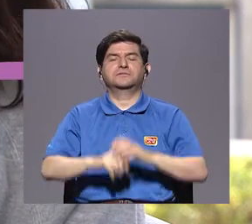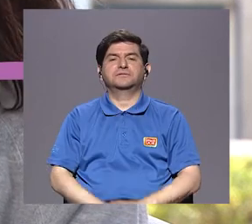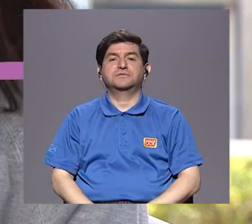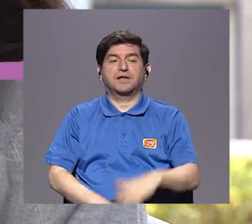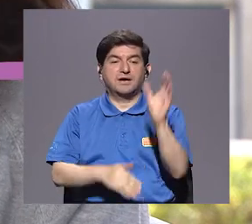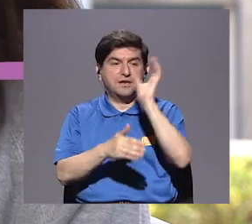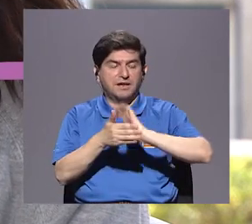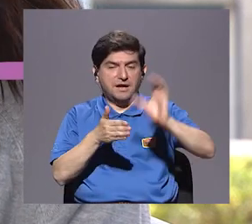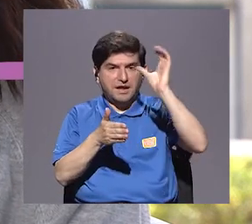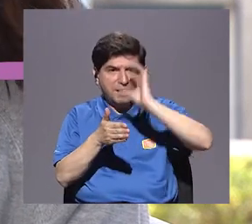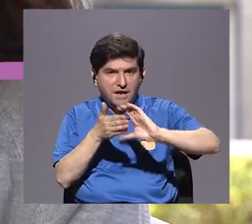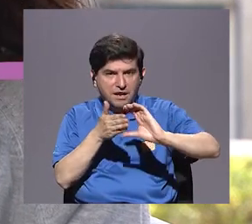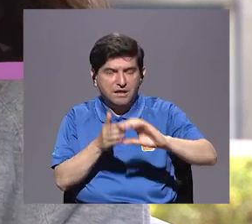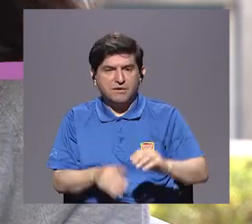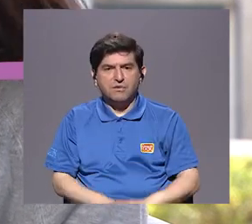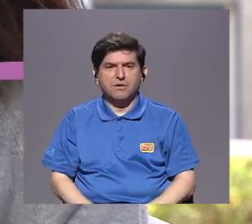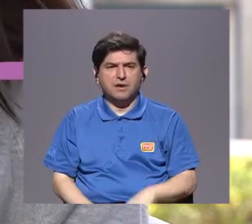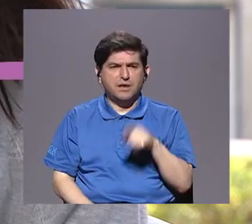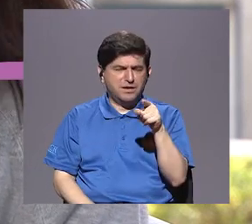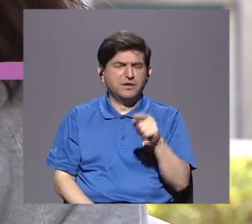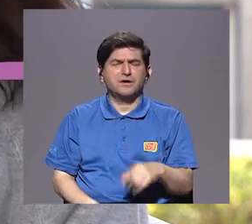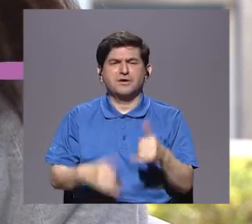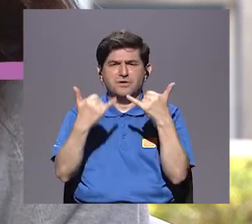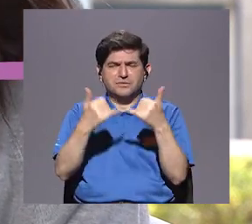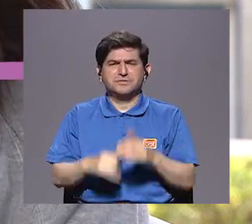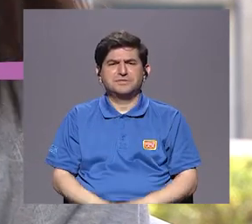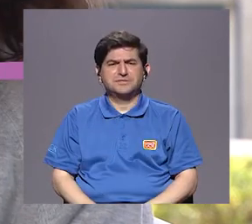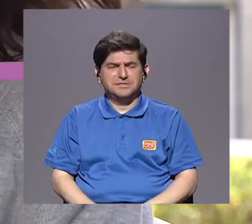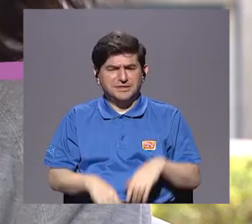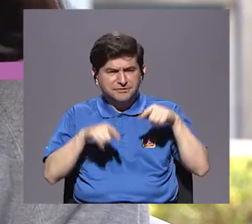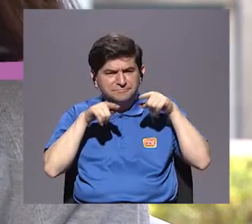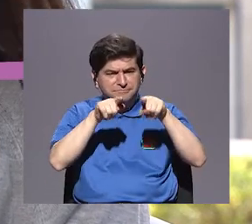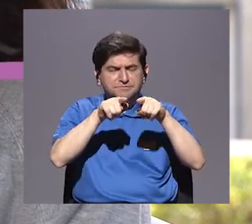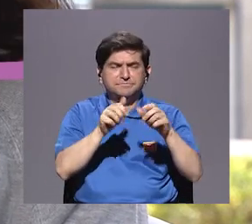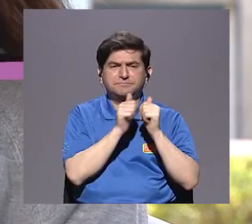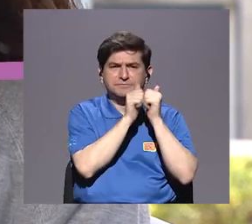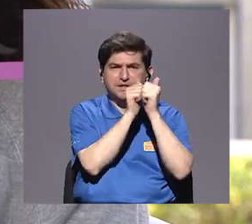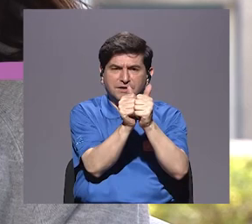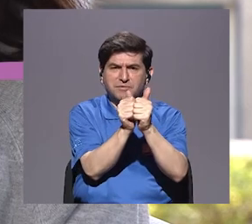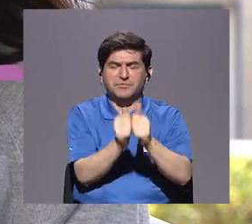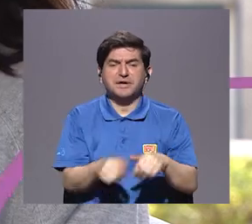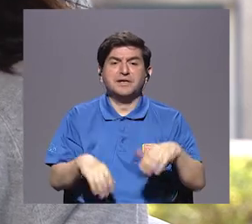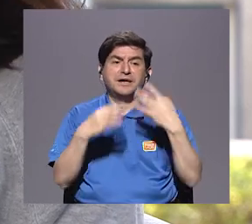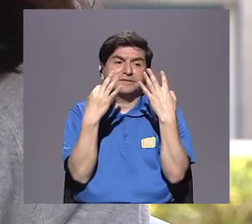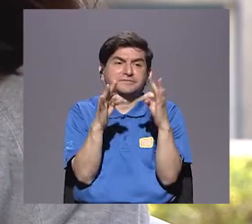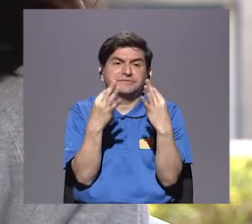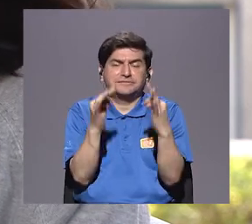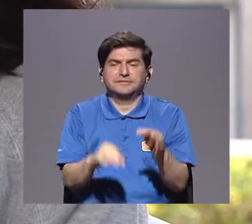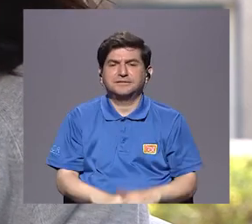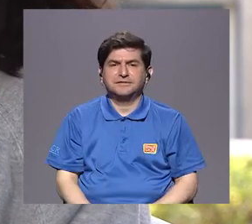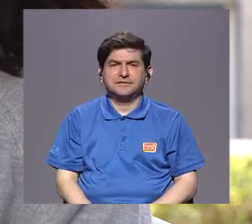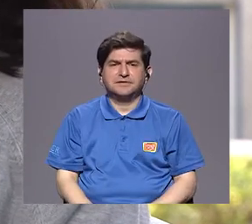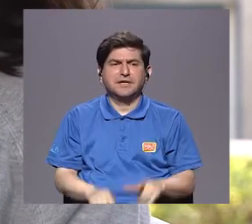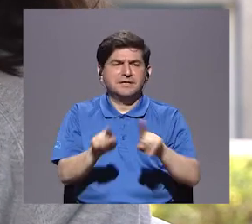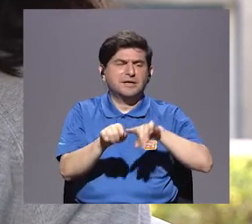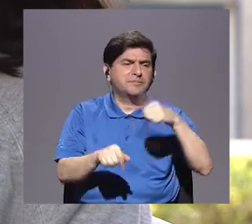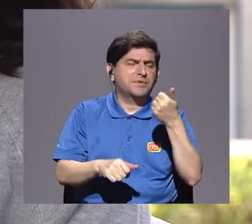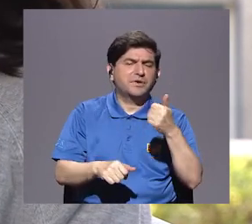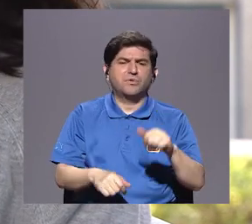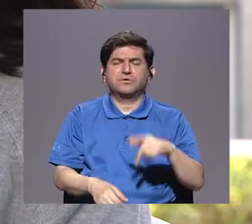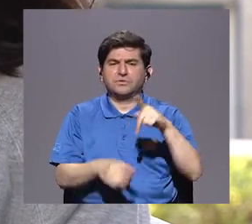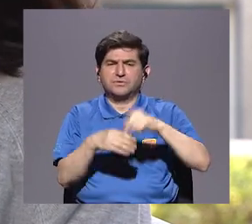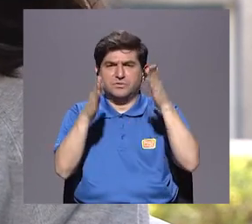el colegio está muy a la par de ellos para acompañar en lo que se puede. Además, con otros